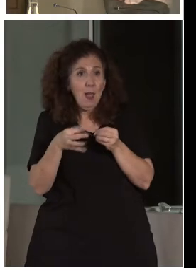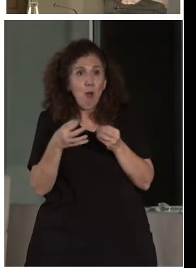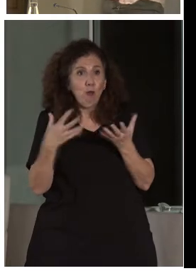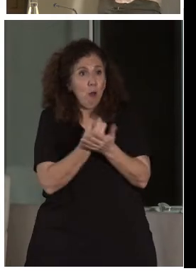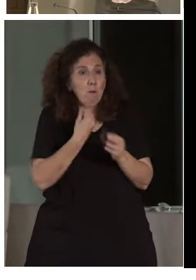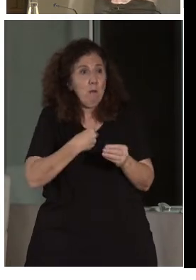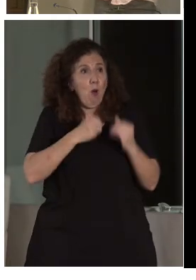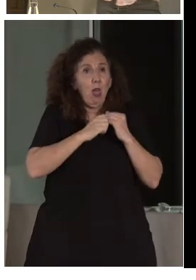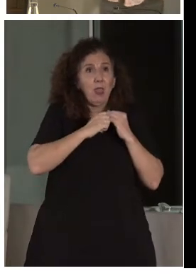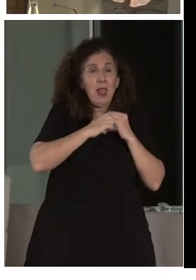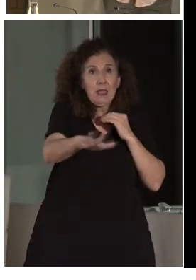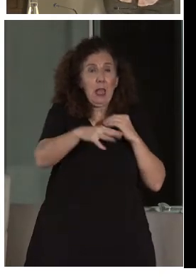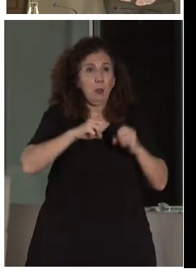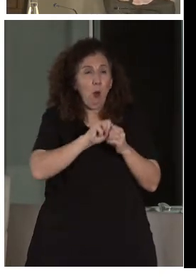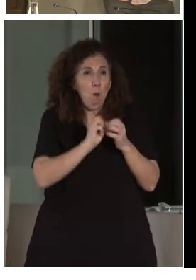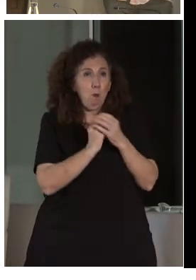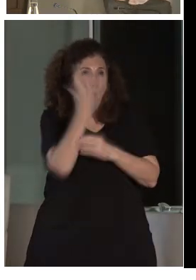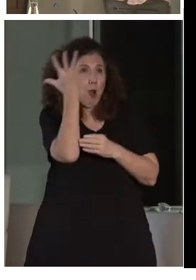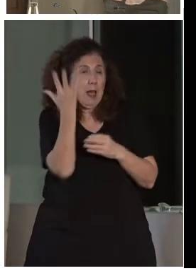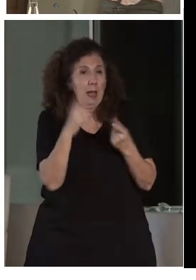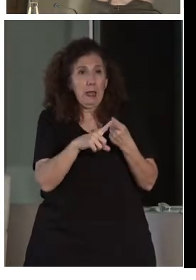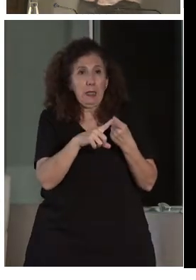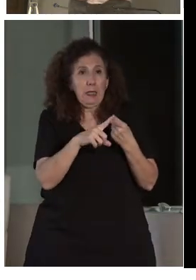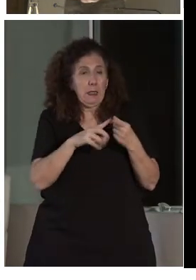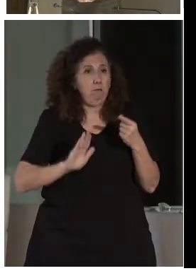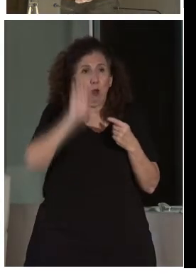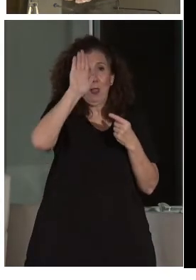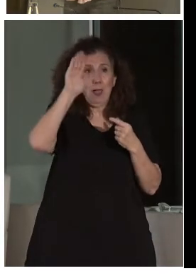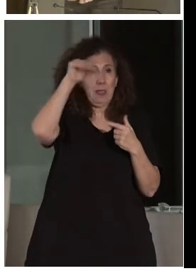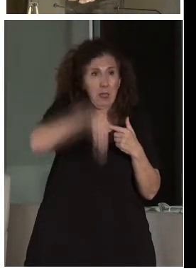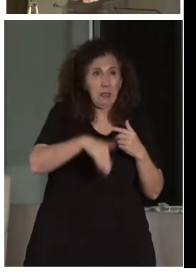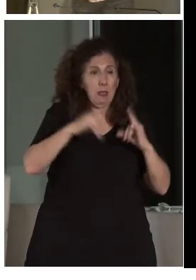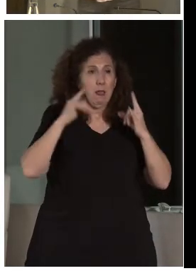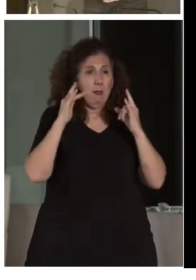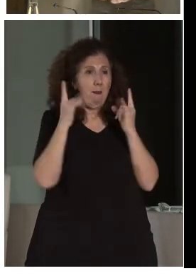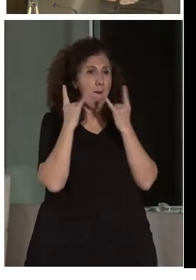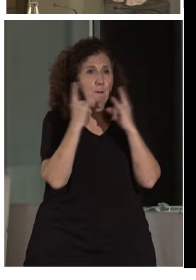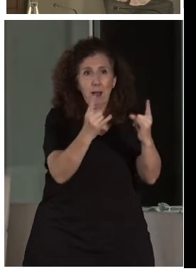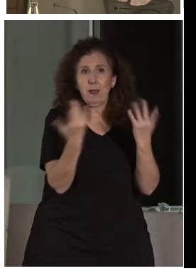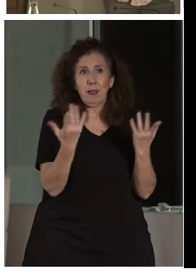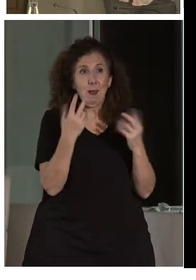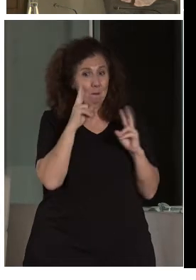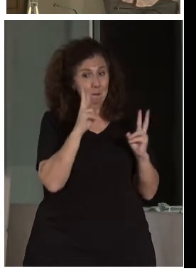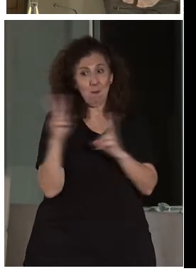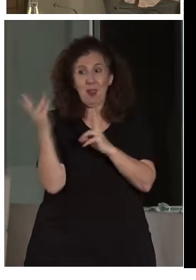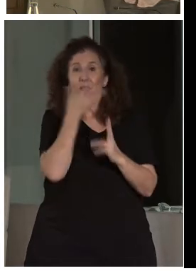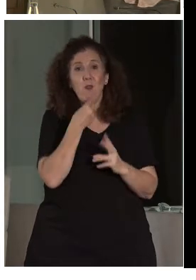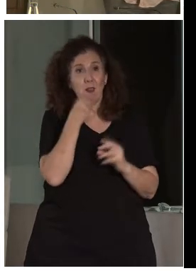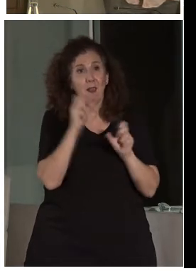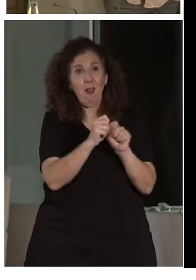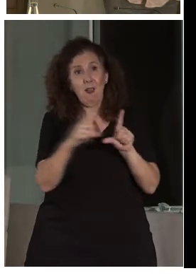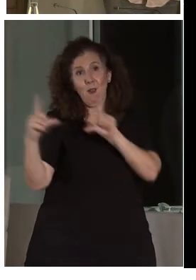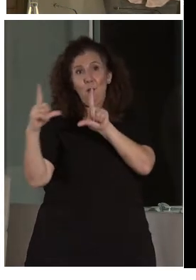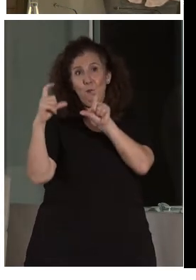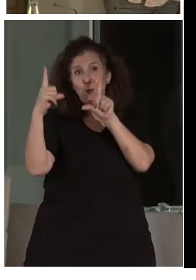desiertos, tienes volcanes, ¿no? Y tienes experiencias, ¿no? Fijaros qué bonita foto esta y la experiencia que está pasando esa